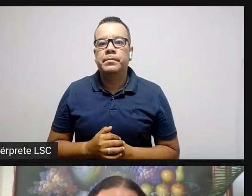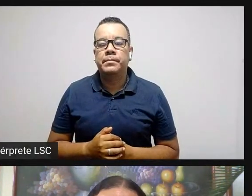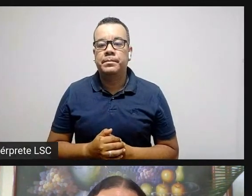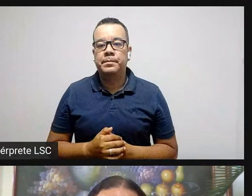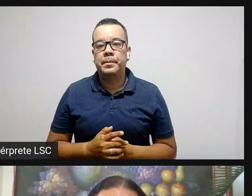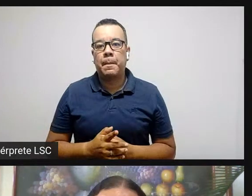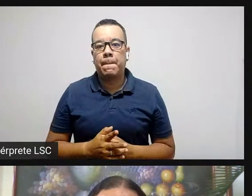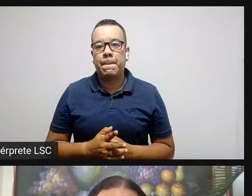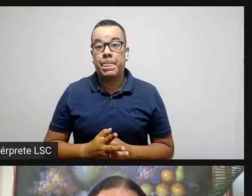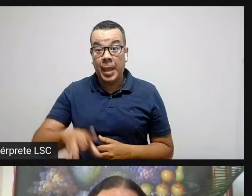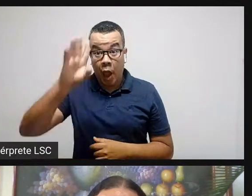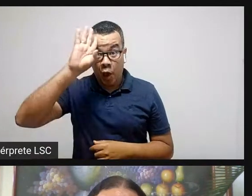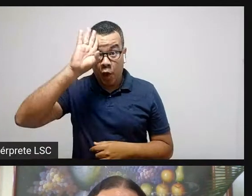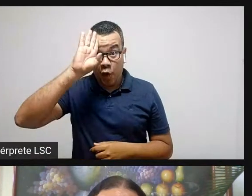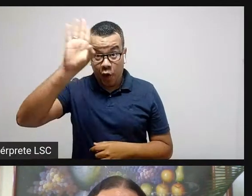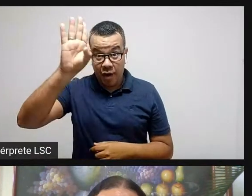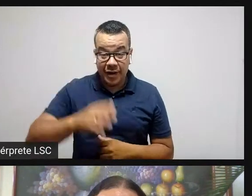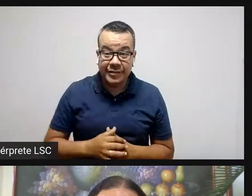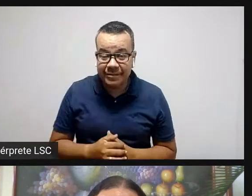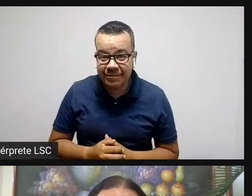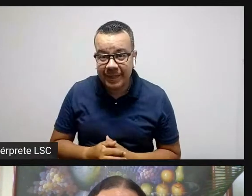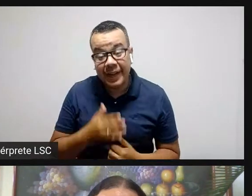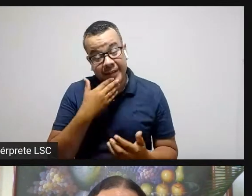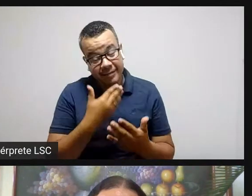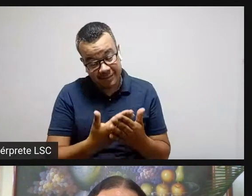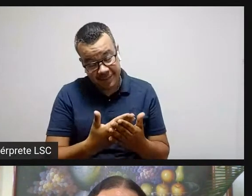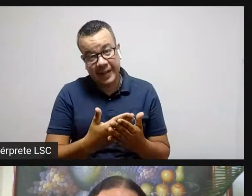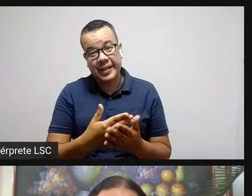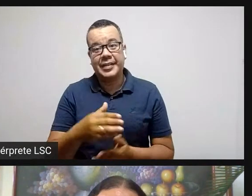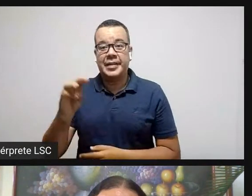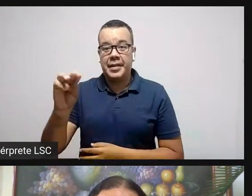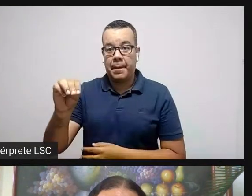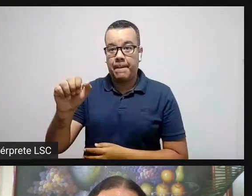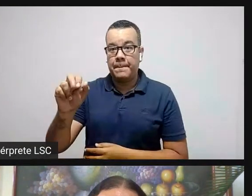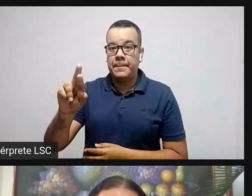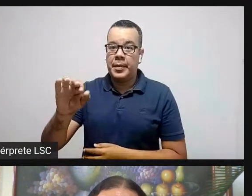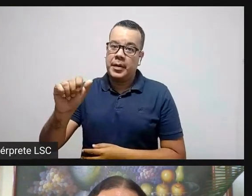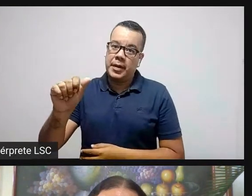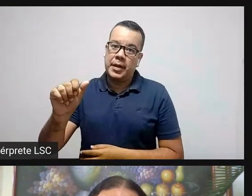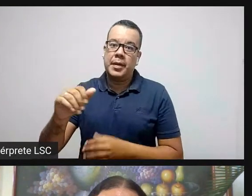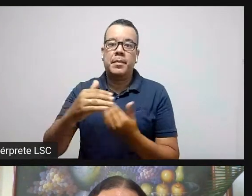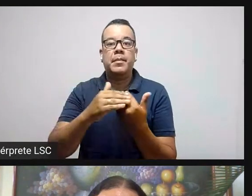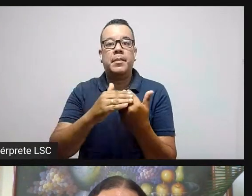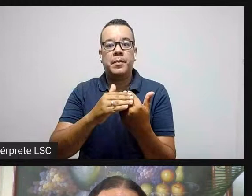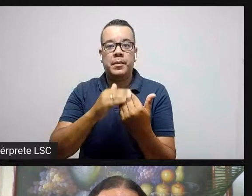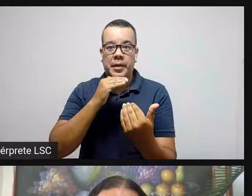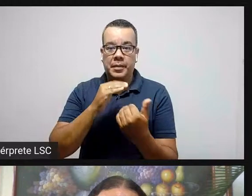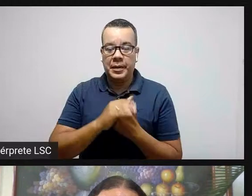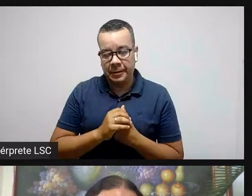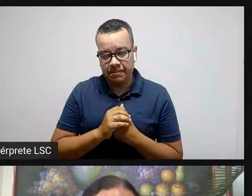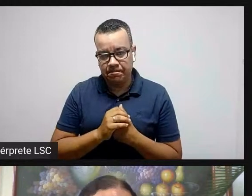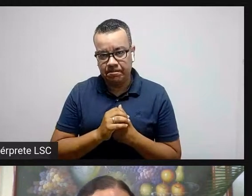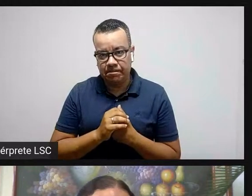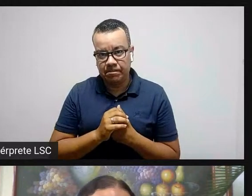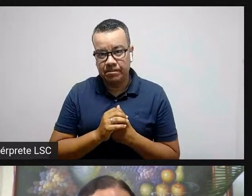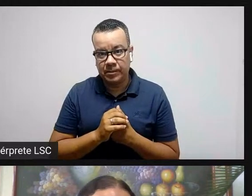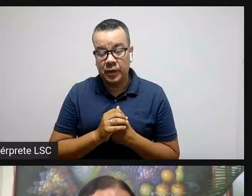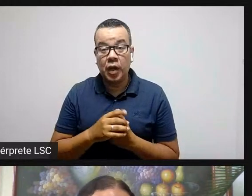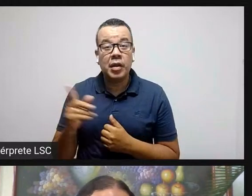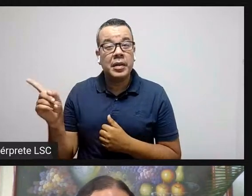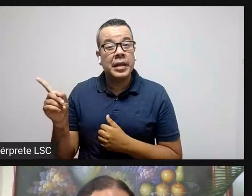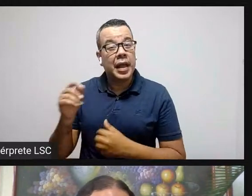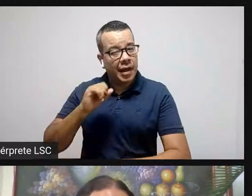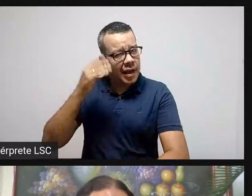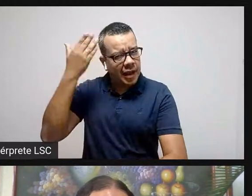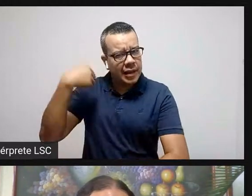Hola, gracias María por invitarme con Poesía Vida Mía, un taller que se hizo desde